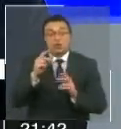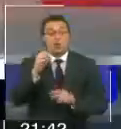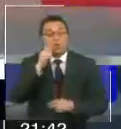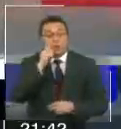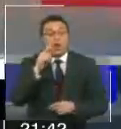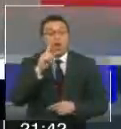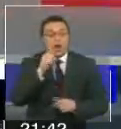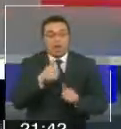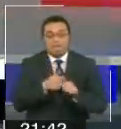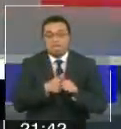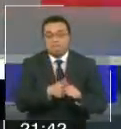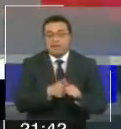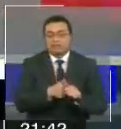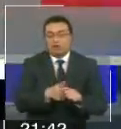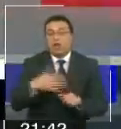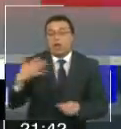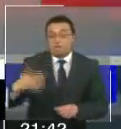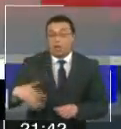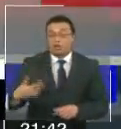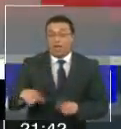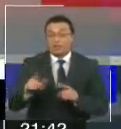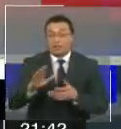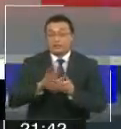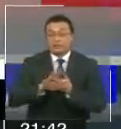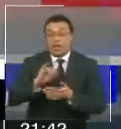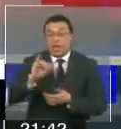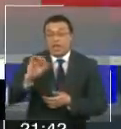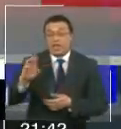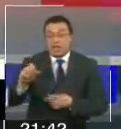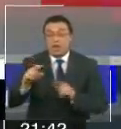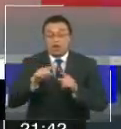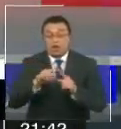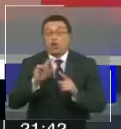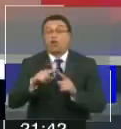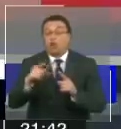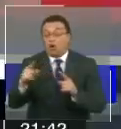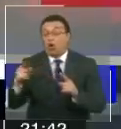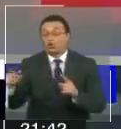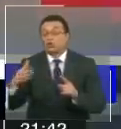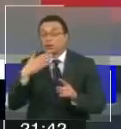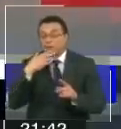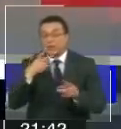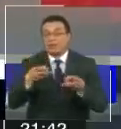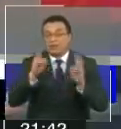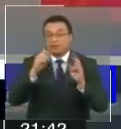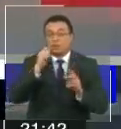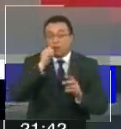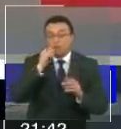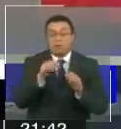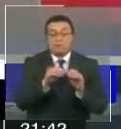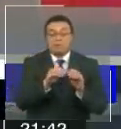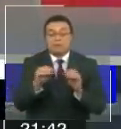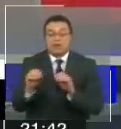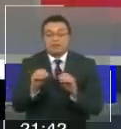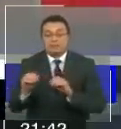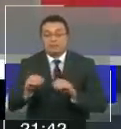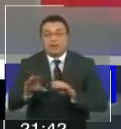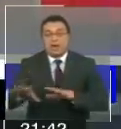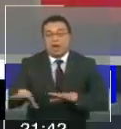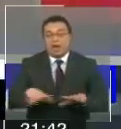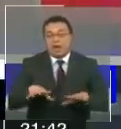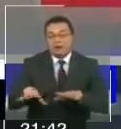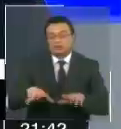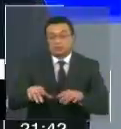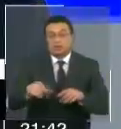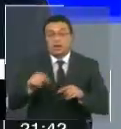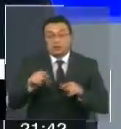había presiones importantes, no solo en el caso de Cheire, sino en otros casos de derechos humanos para retrasar las acciones. ¿Eso